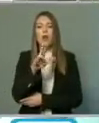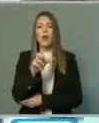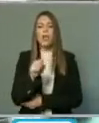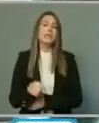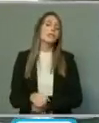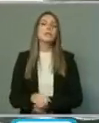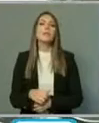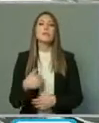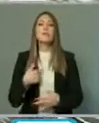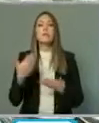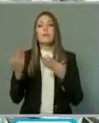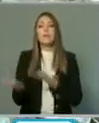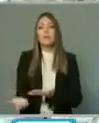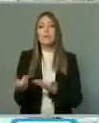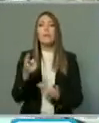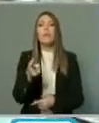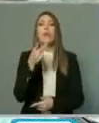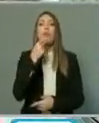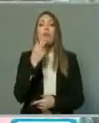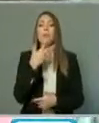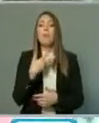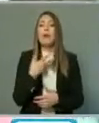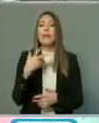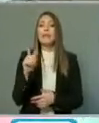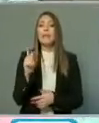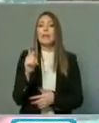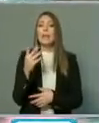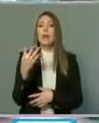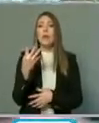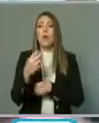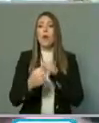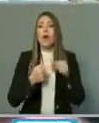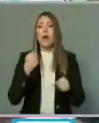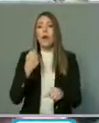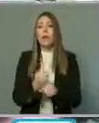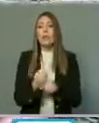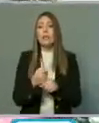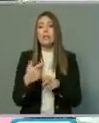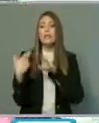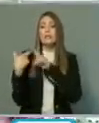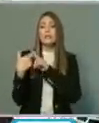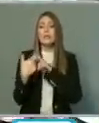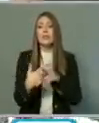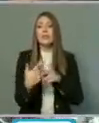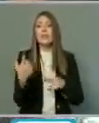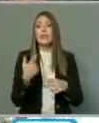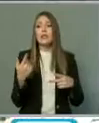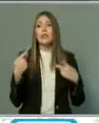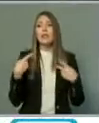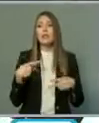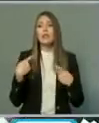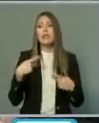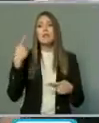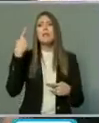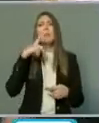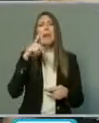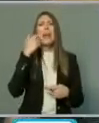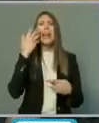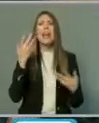que tiene un negocio desde hace 74 años y que me dice que la gente le dice, ¿para qué quiere